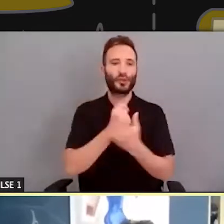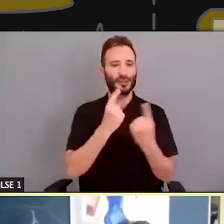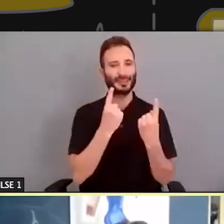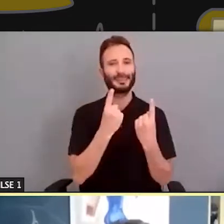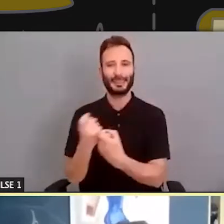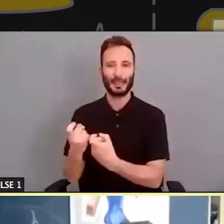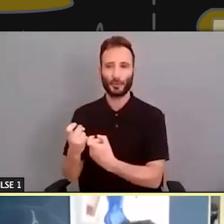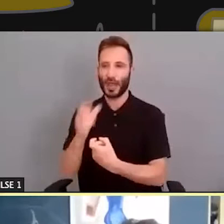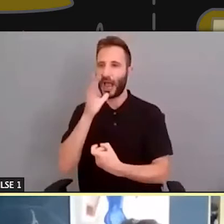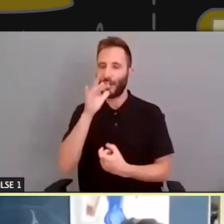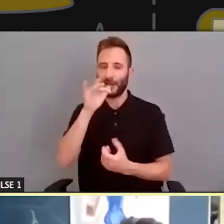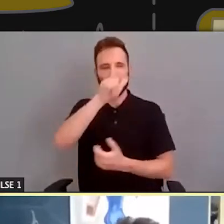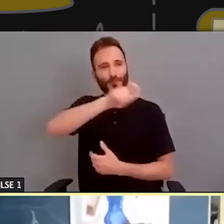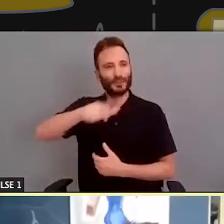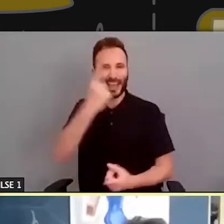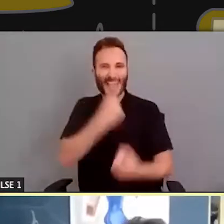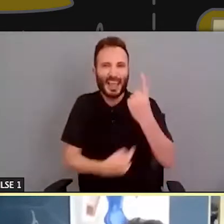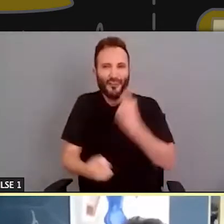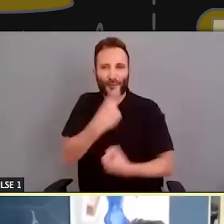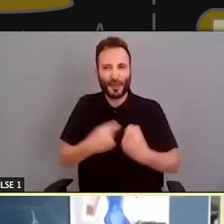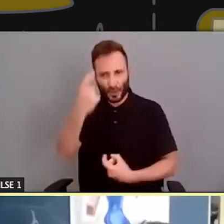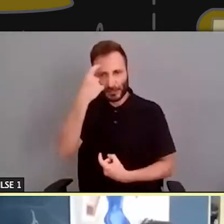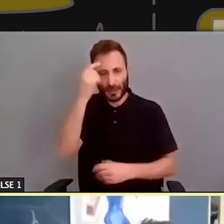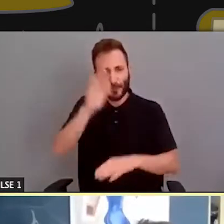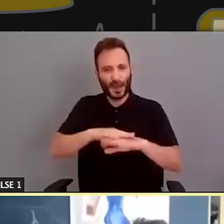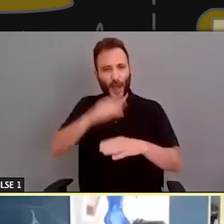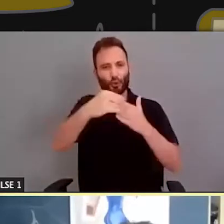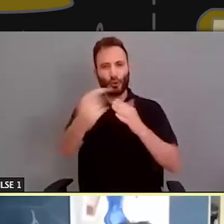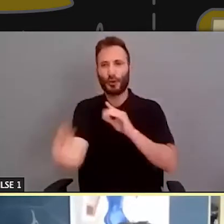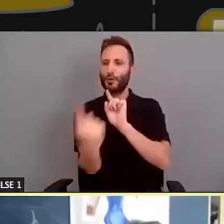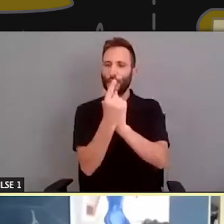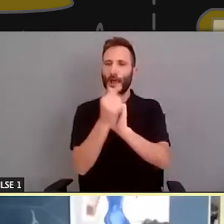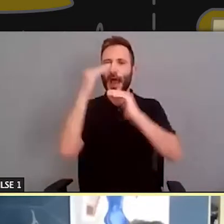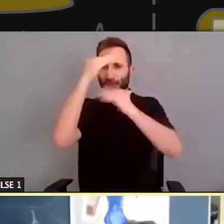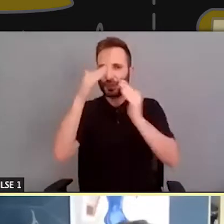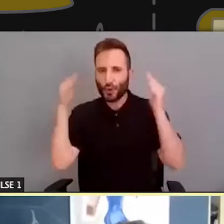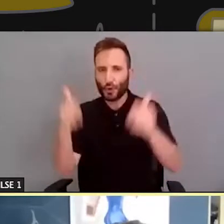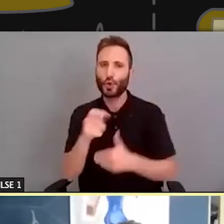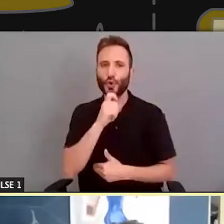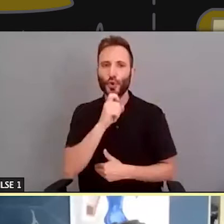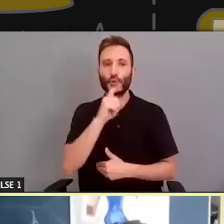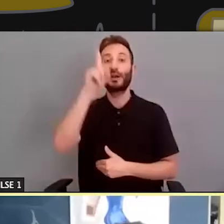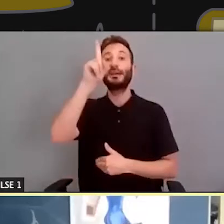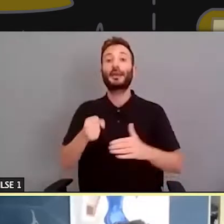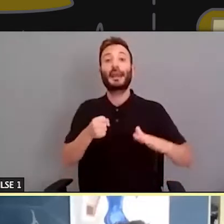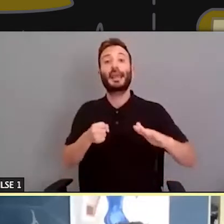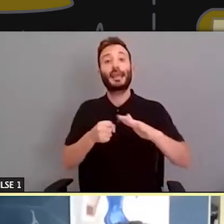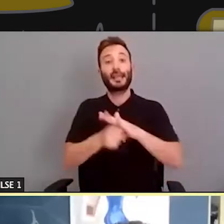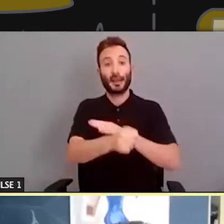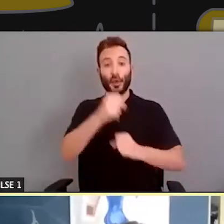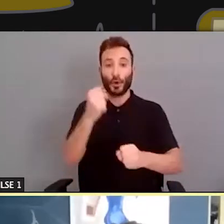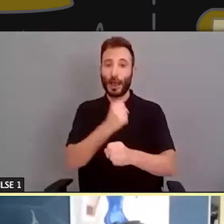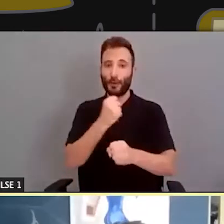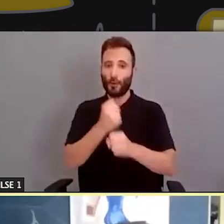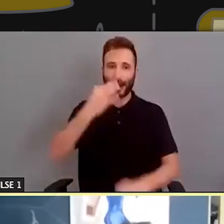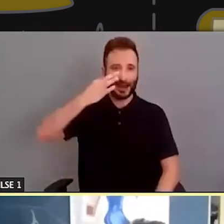y que la gente sepa toda la información y cómo atender a cualquier tipo de usuario. La inserción laboral sigue siendo pendiente en el turismo, tiene que